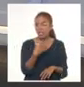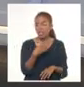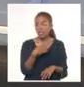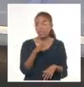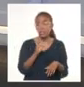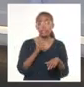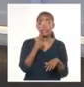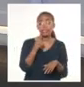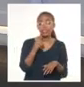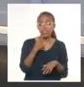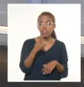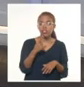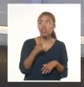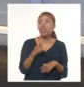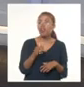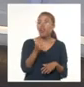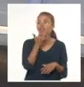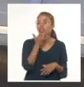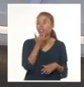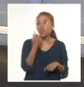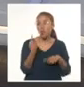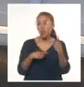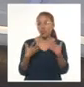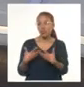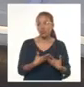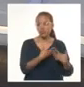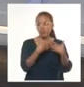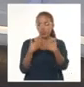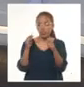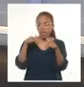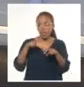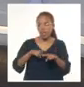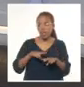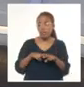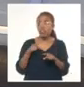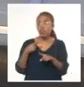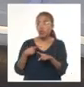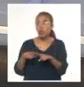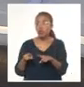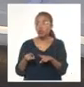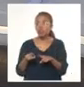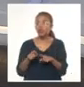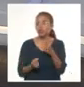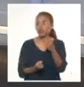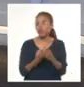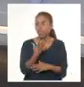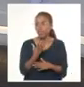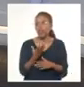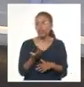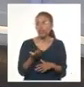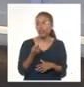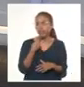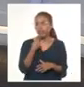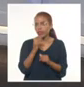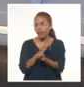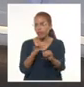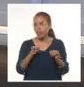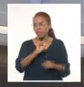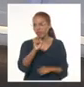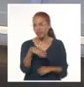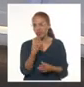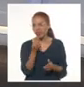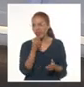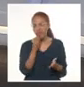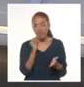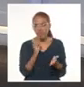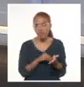ataques sónicos en La Habana. Justamente esa es otra variante, fabricar pretextos deshonestos, manipuladores y